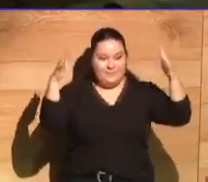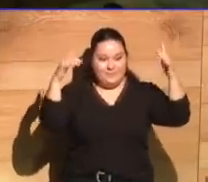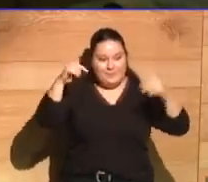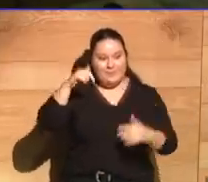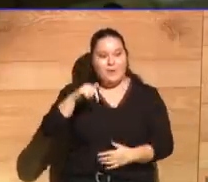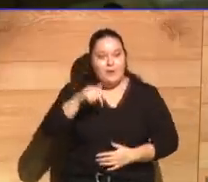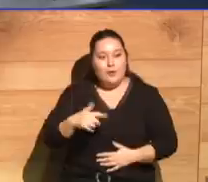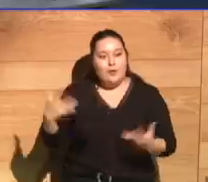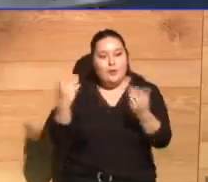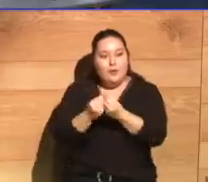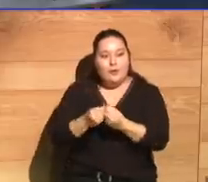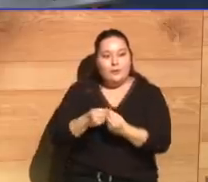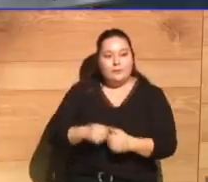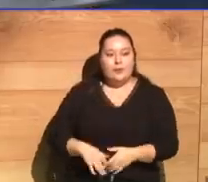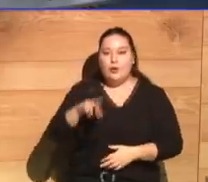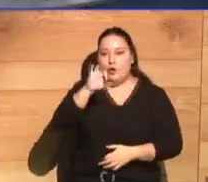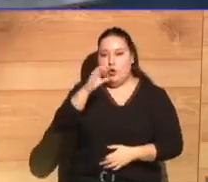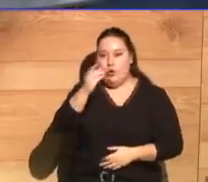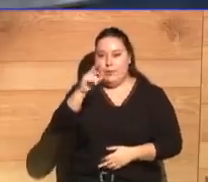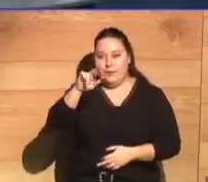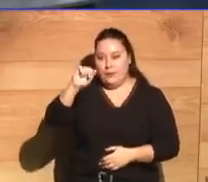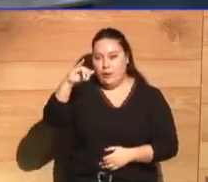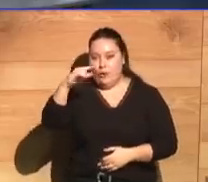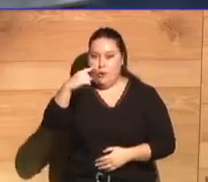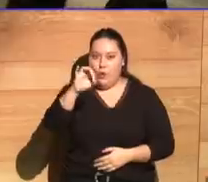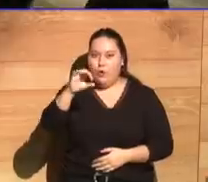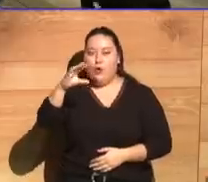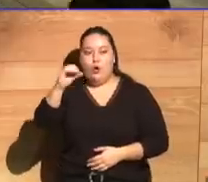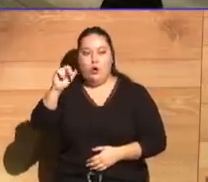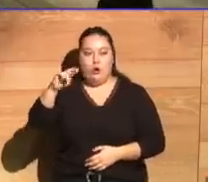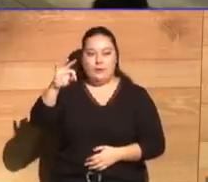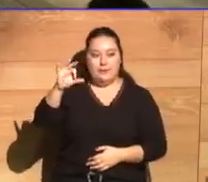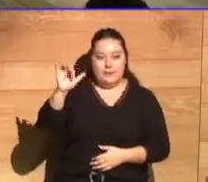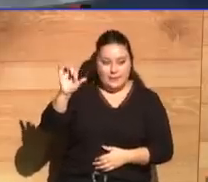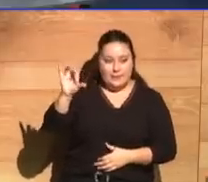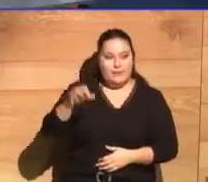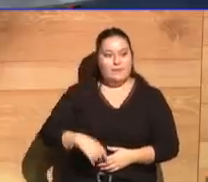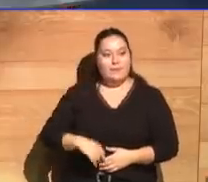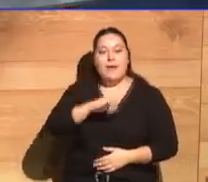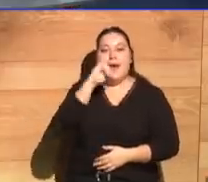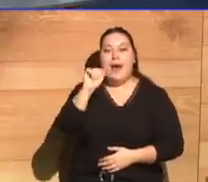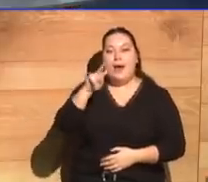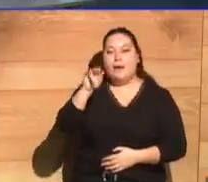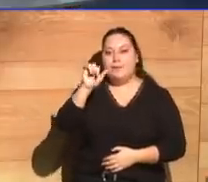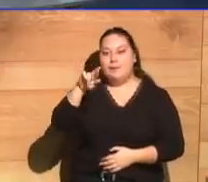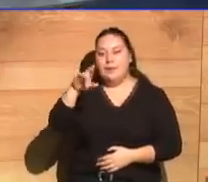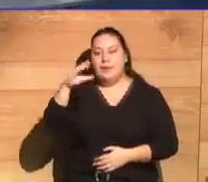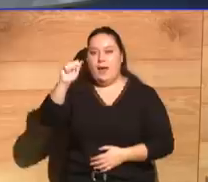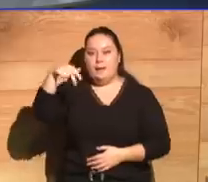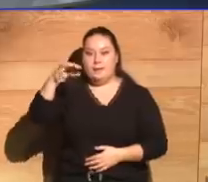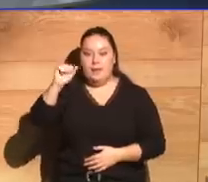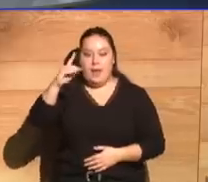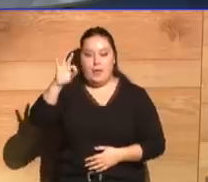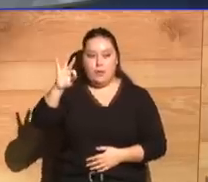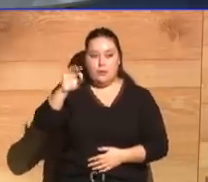¡Hoy está con nosotros Rodrigo Cortés! ¡Ole! ¡Ole! ¡Javier Cansado! ¡Toma!